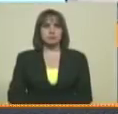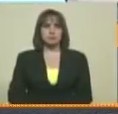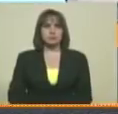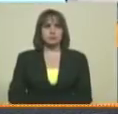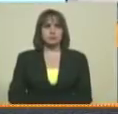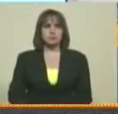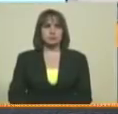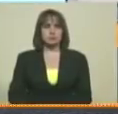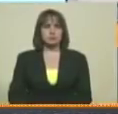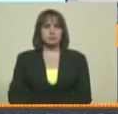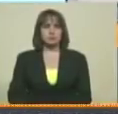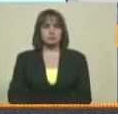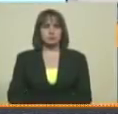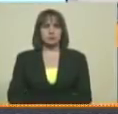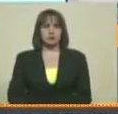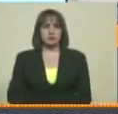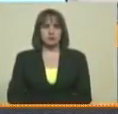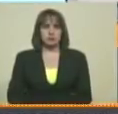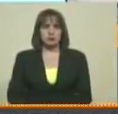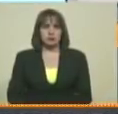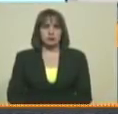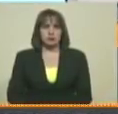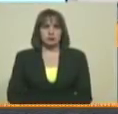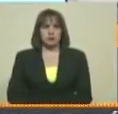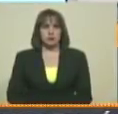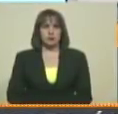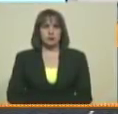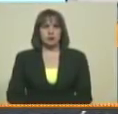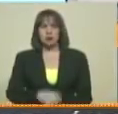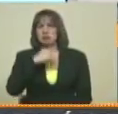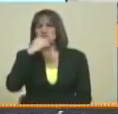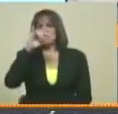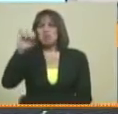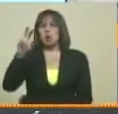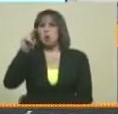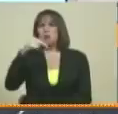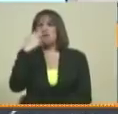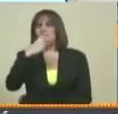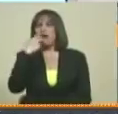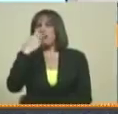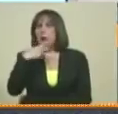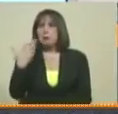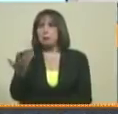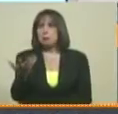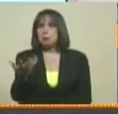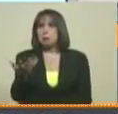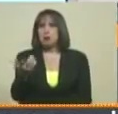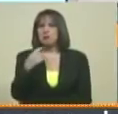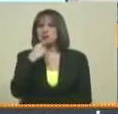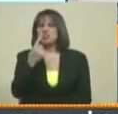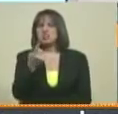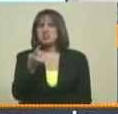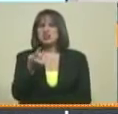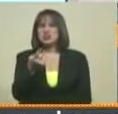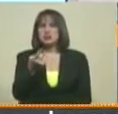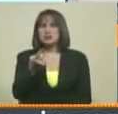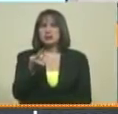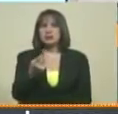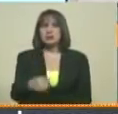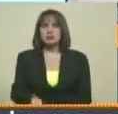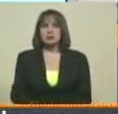Semen on June. On June, ¿cómo se dice junio en inglés? Tú que hablas inglés. ¿Cómo se dice junio?